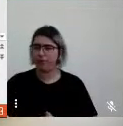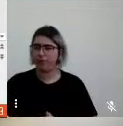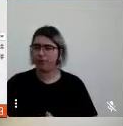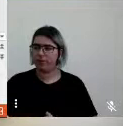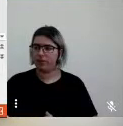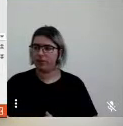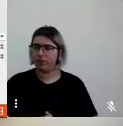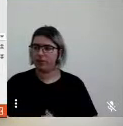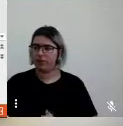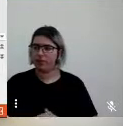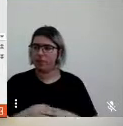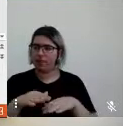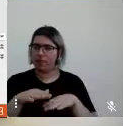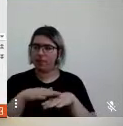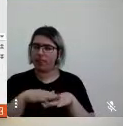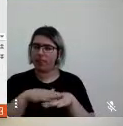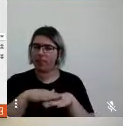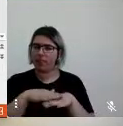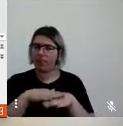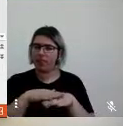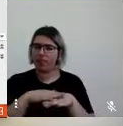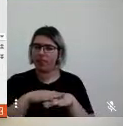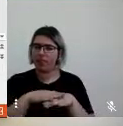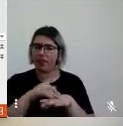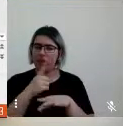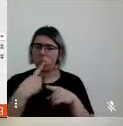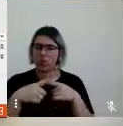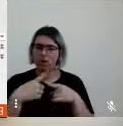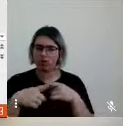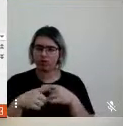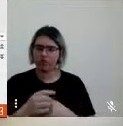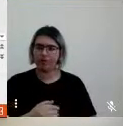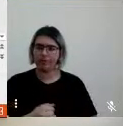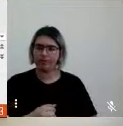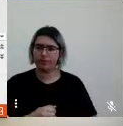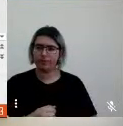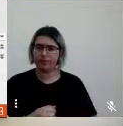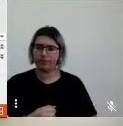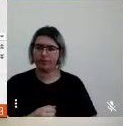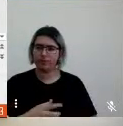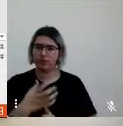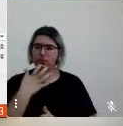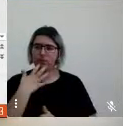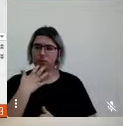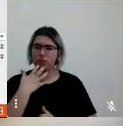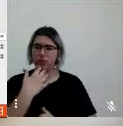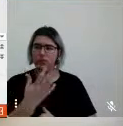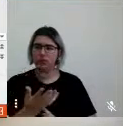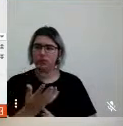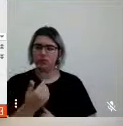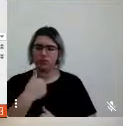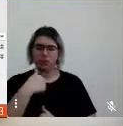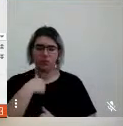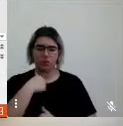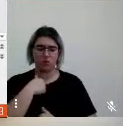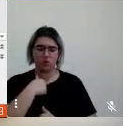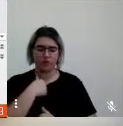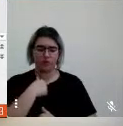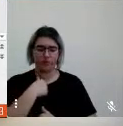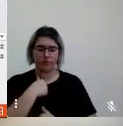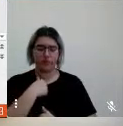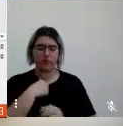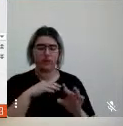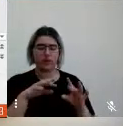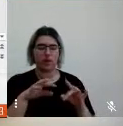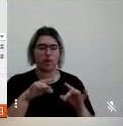perdona, Sí, una cosa. Yo, por ejemplo, que no me echo azúcar, me